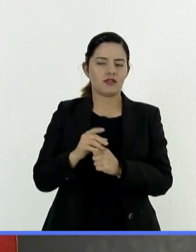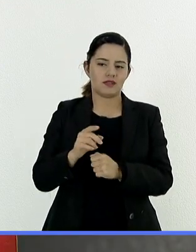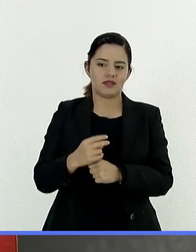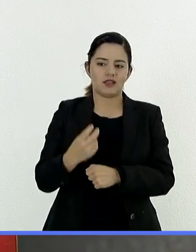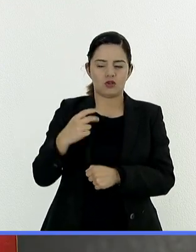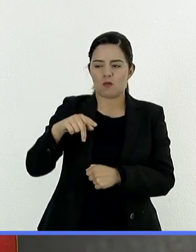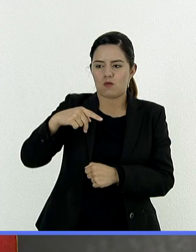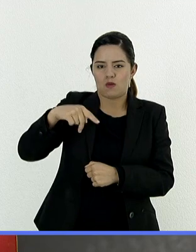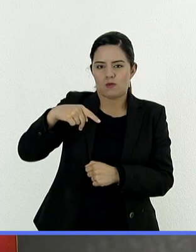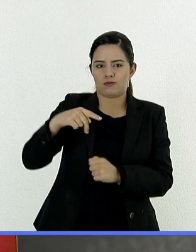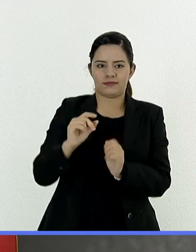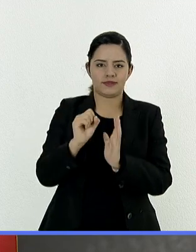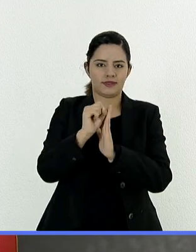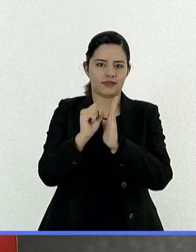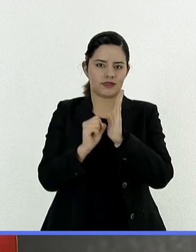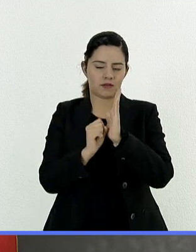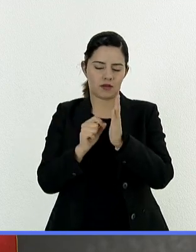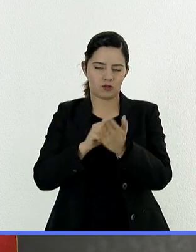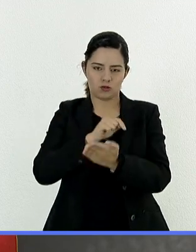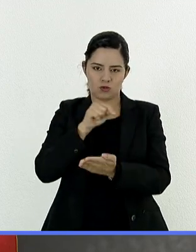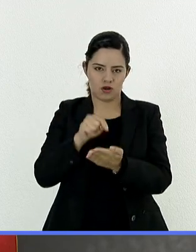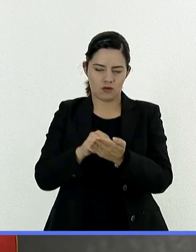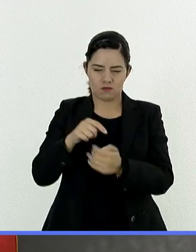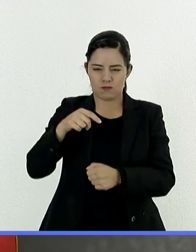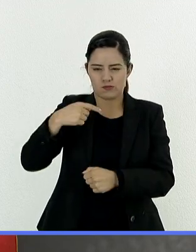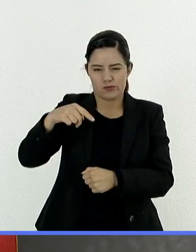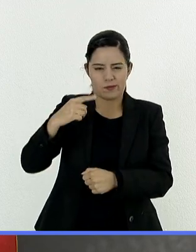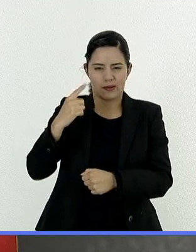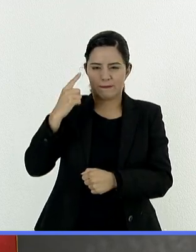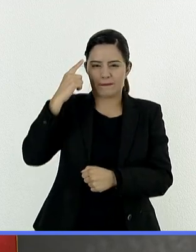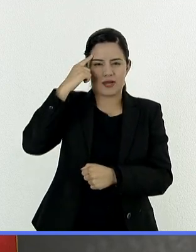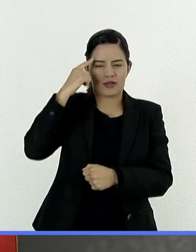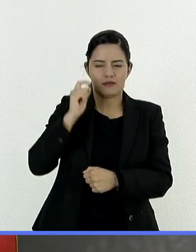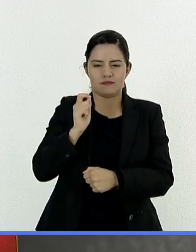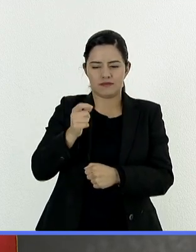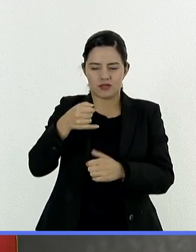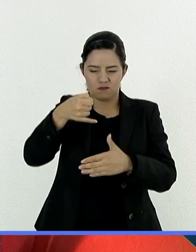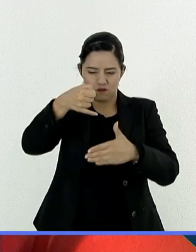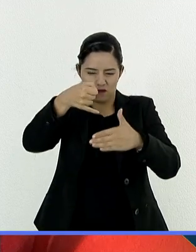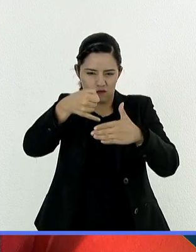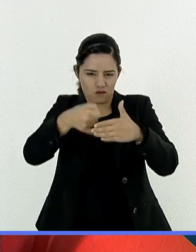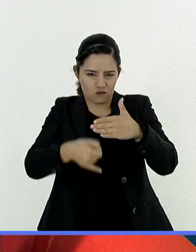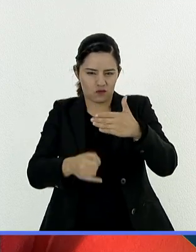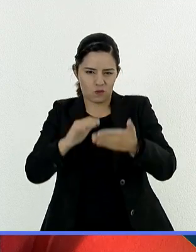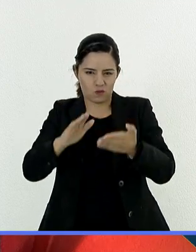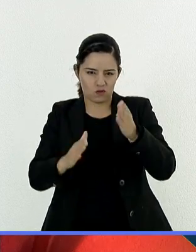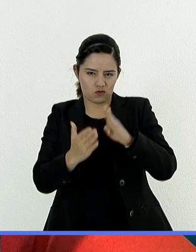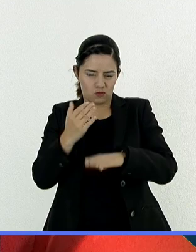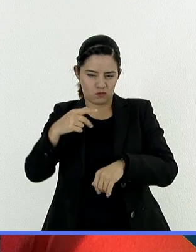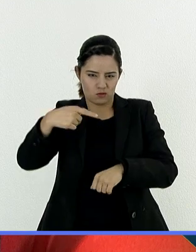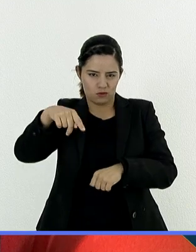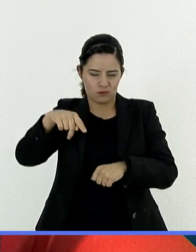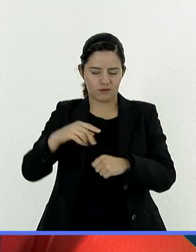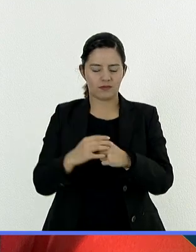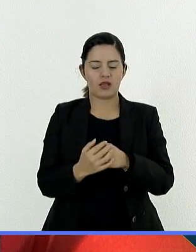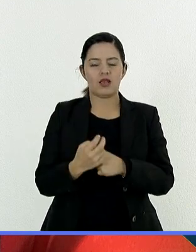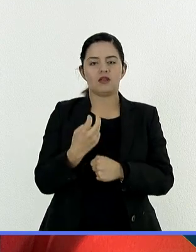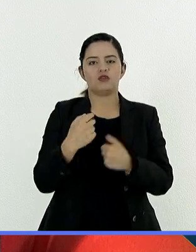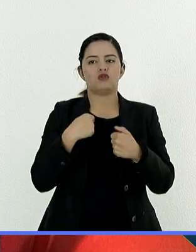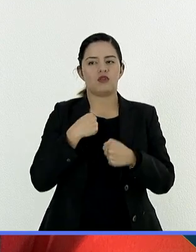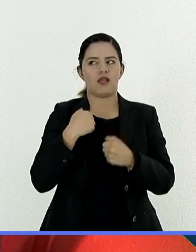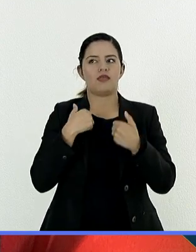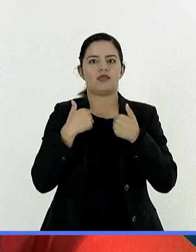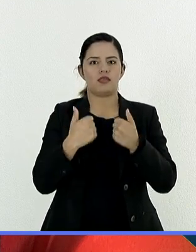de este sistema de este de este lugar en su universo que era el Inframundo entiendo que han tenido muchísimas revelaciones